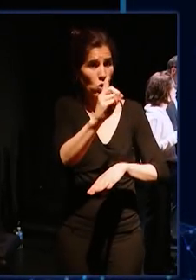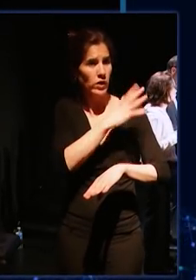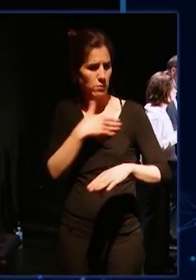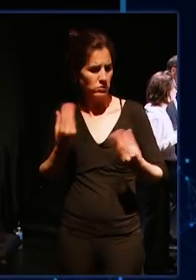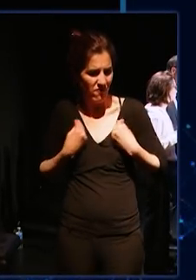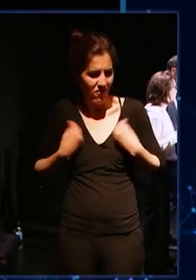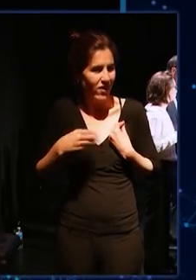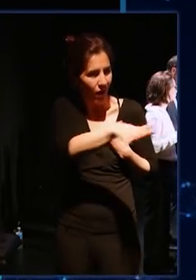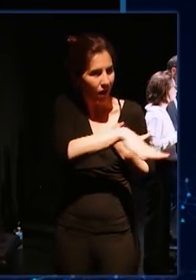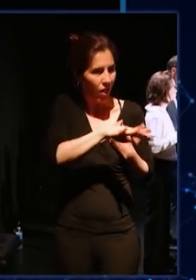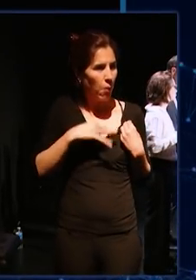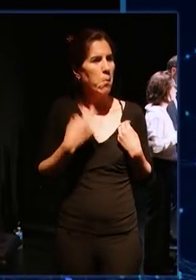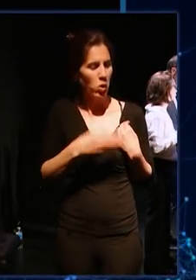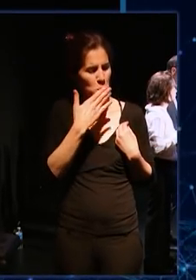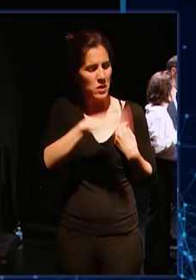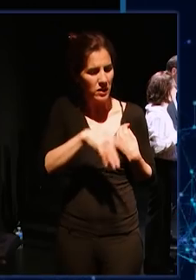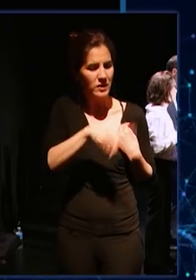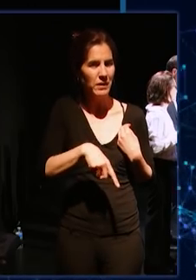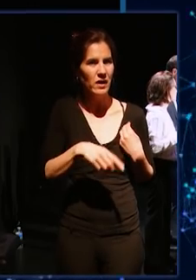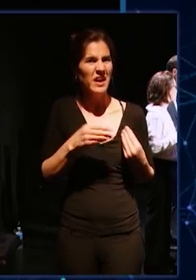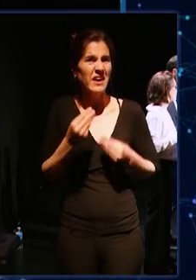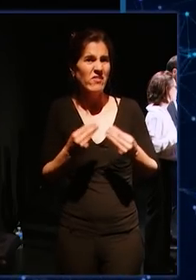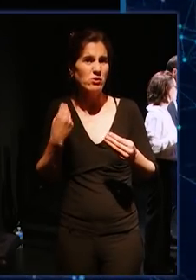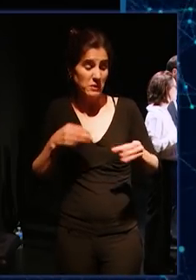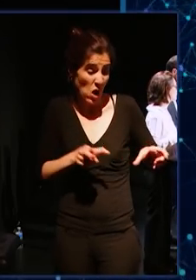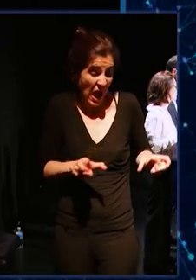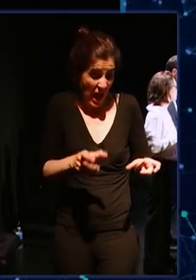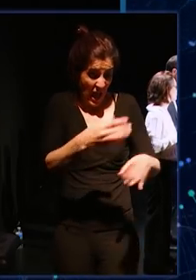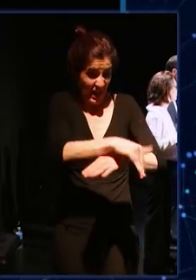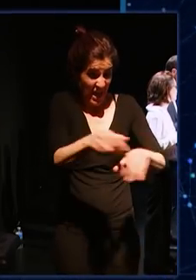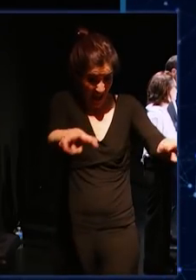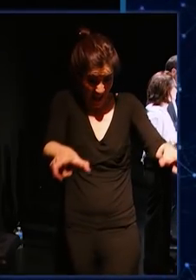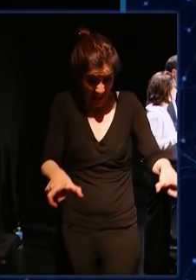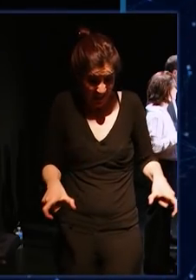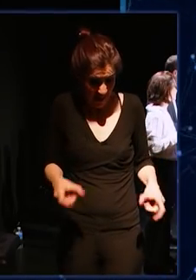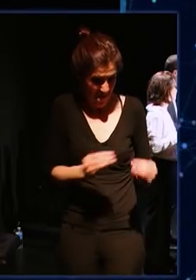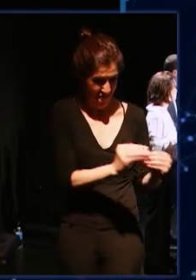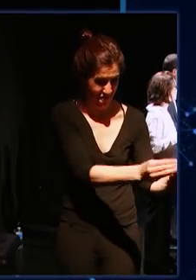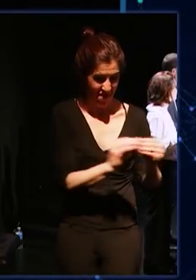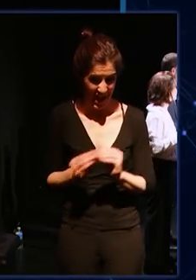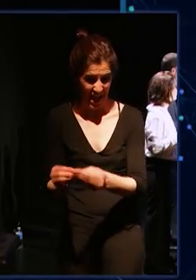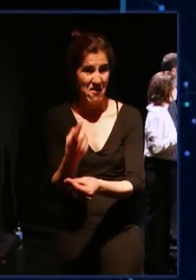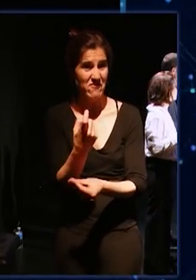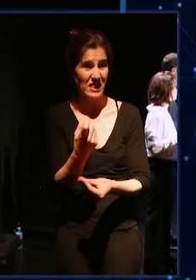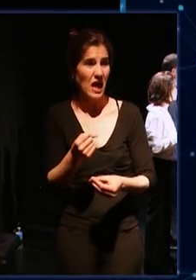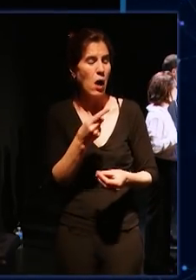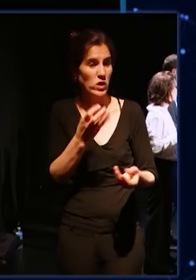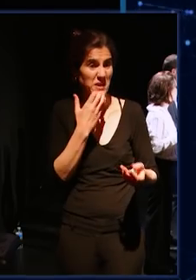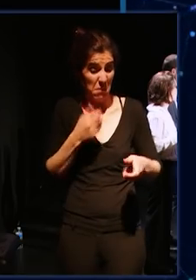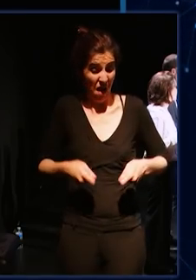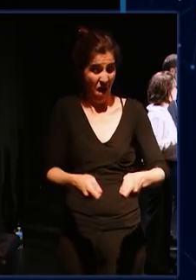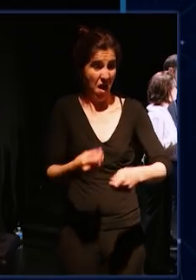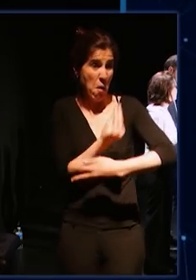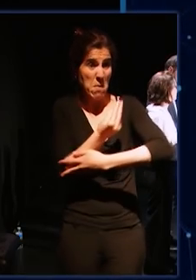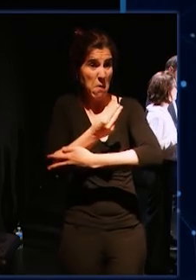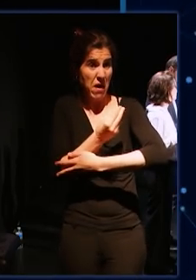esto, lo primero que tenemos que hacer es acabar de arreglar todas las aceras de Cardedeu. Hay todavía aceras que no se puede circular con un carrito de un bebé o con una